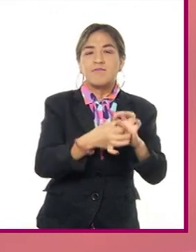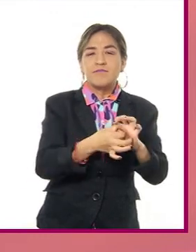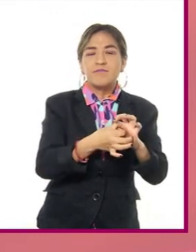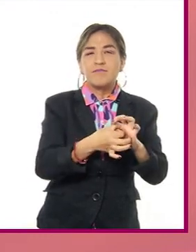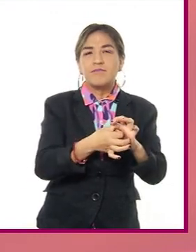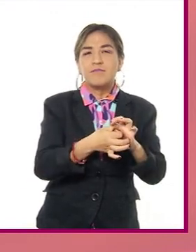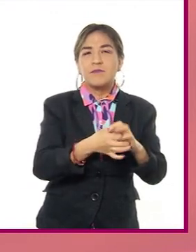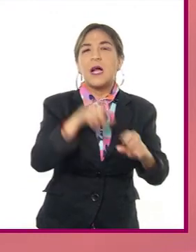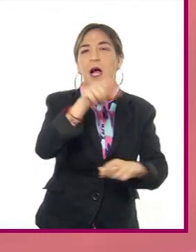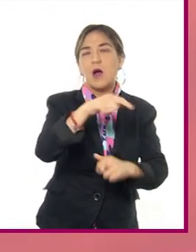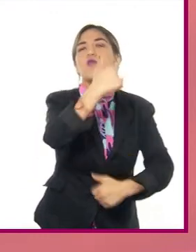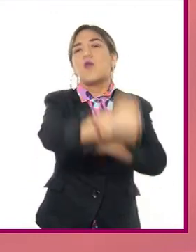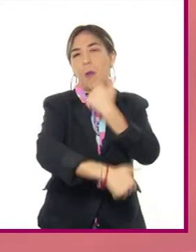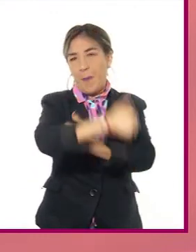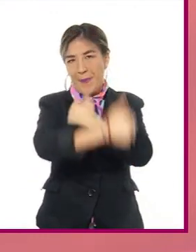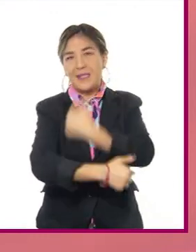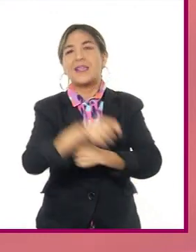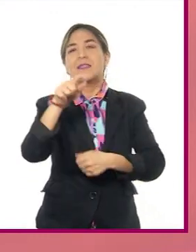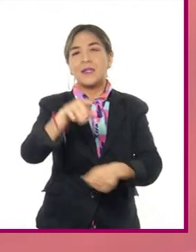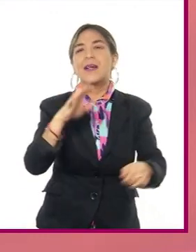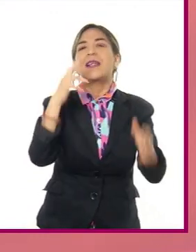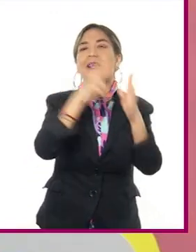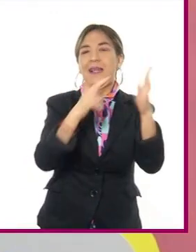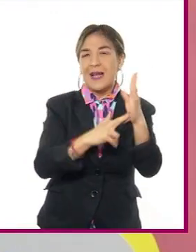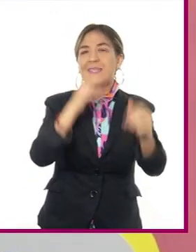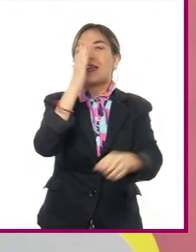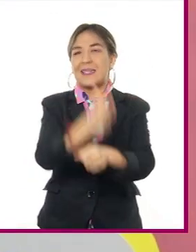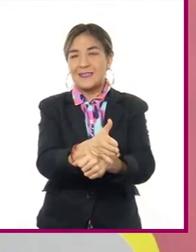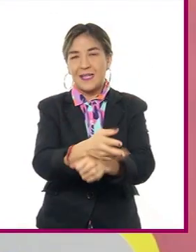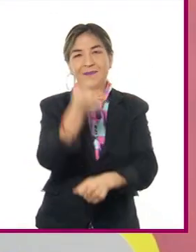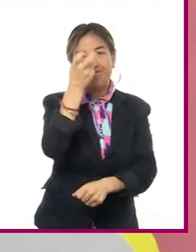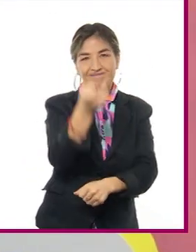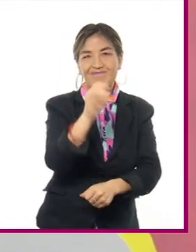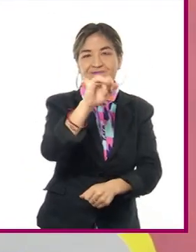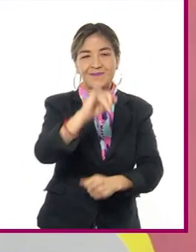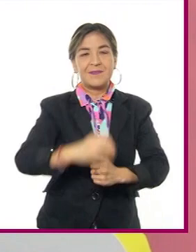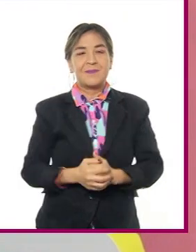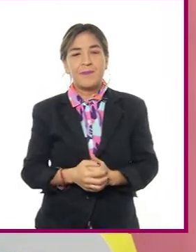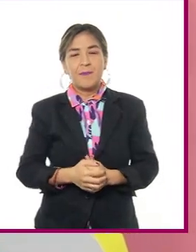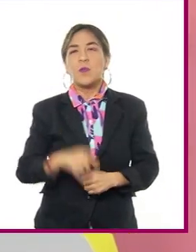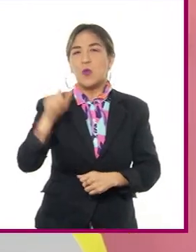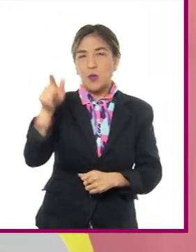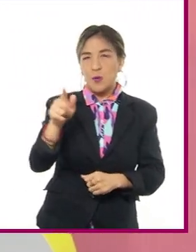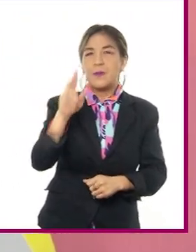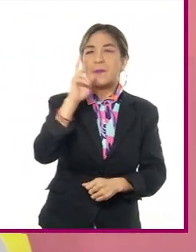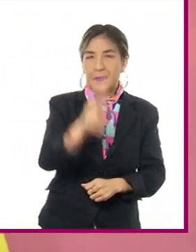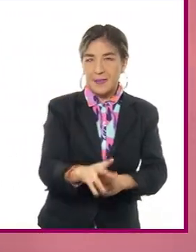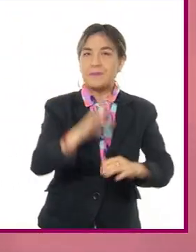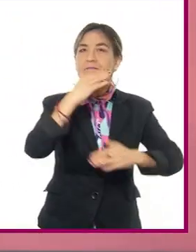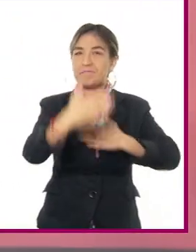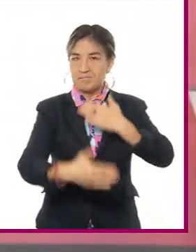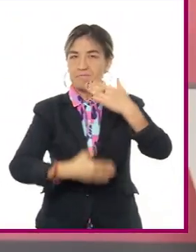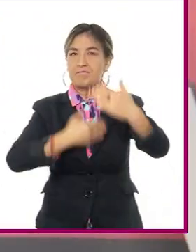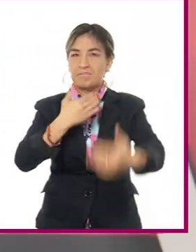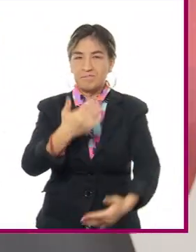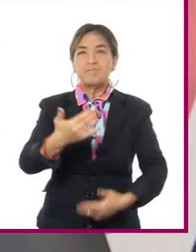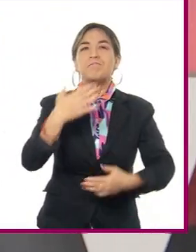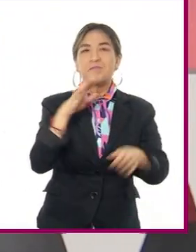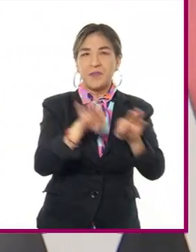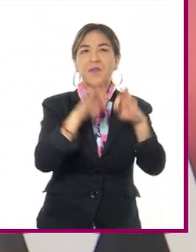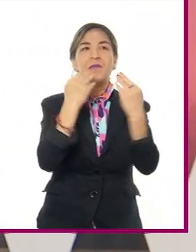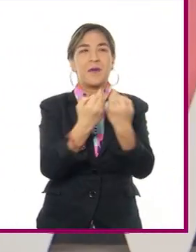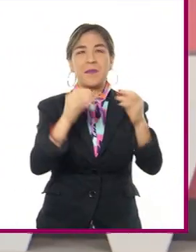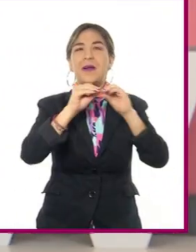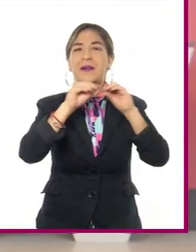de competencias, reglas y sanciones, ¿no? Así es. Veo que vamos avanzando de una